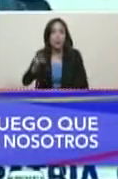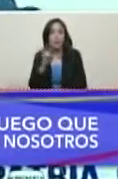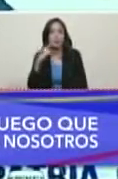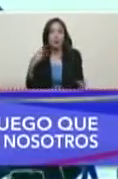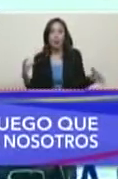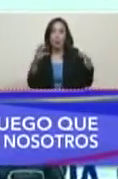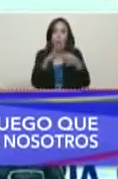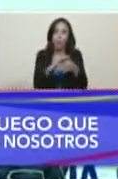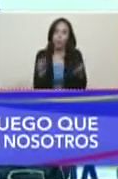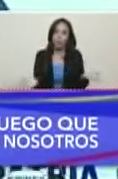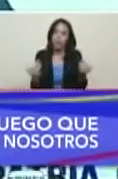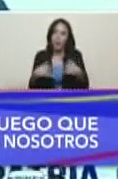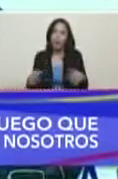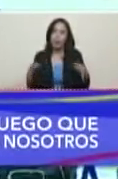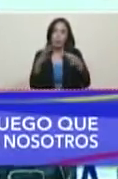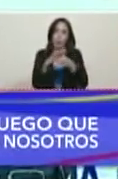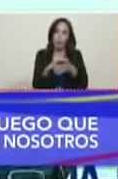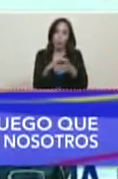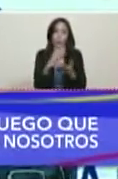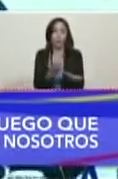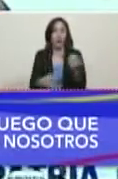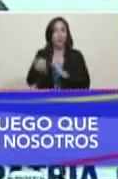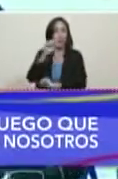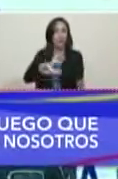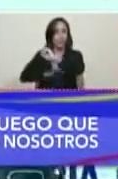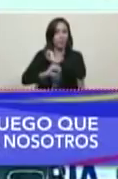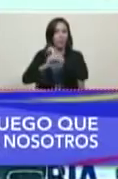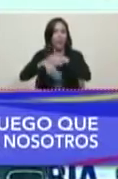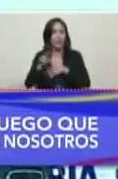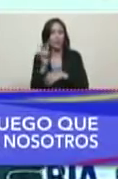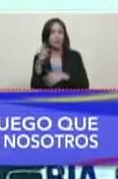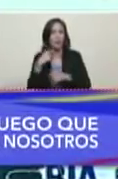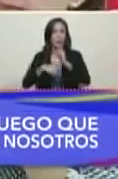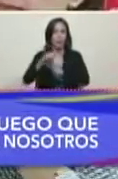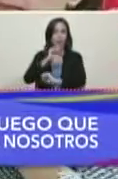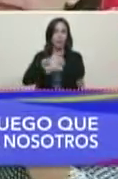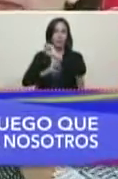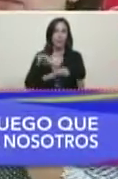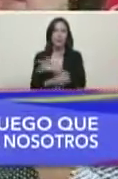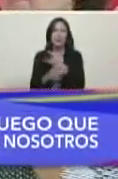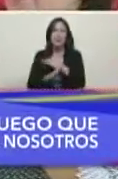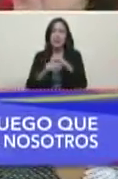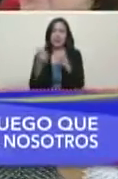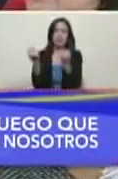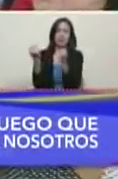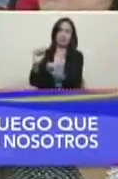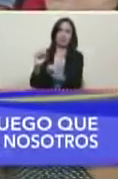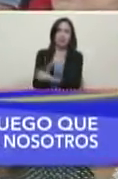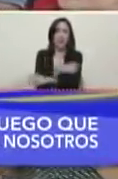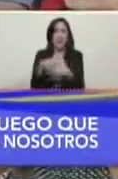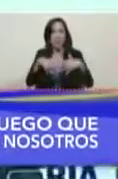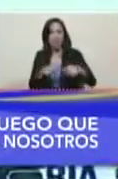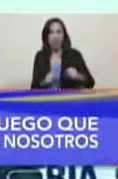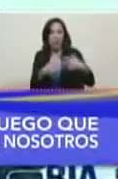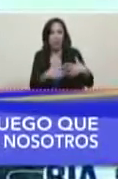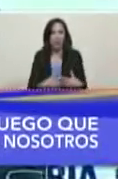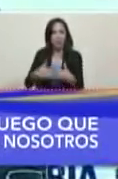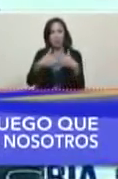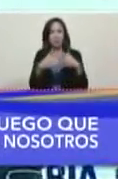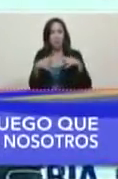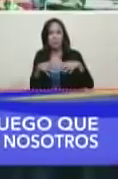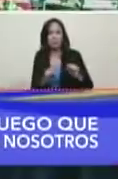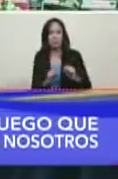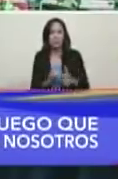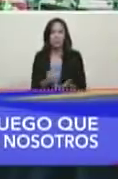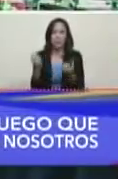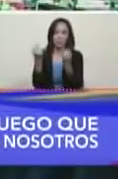unión nacional en defensa de Venezuela, en rechazo al intervencionismo gringo,